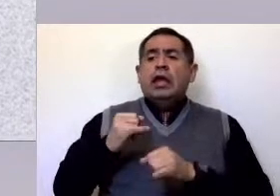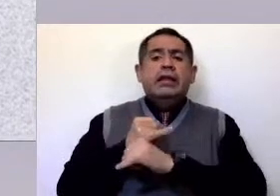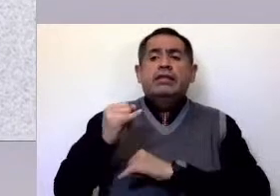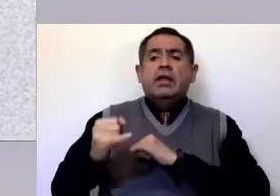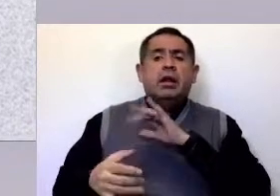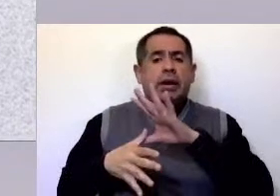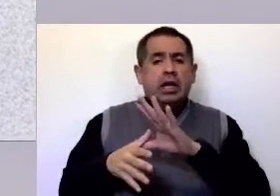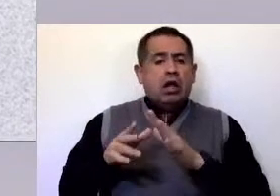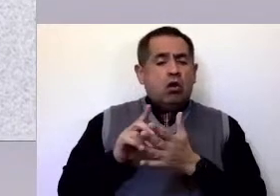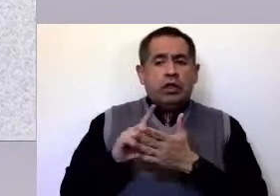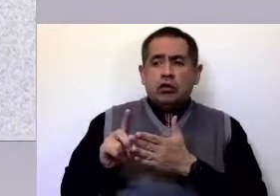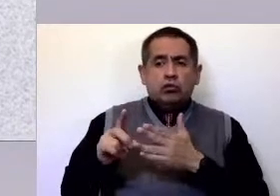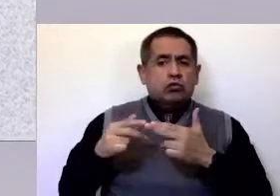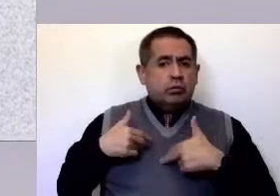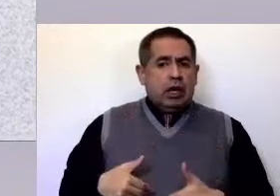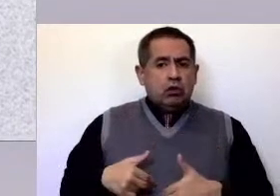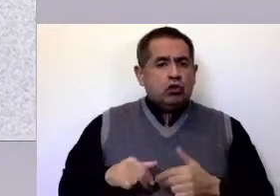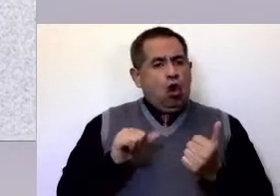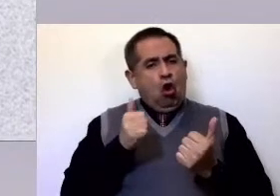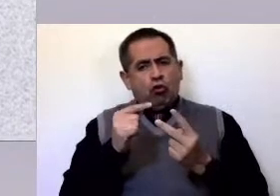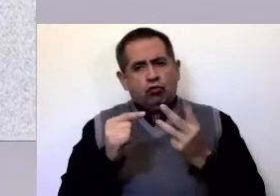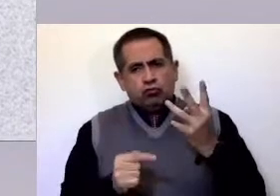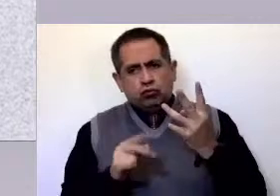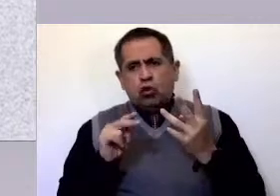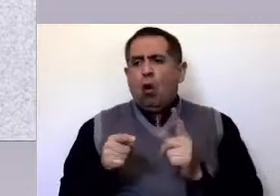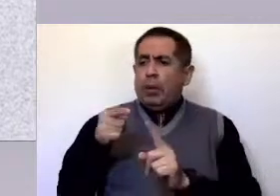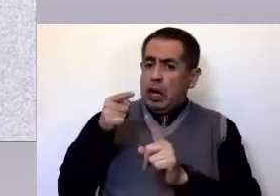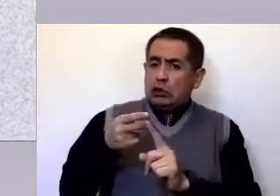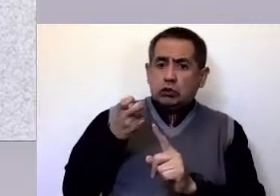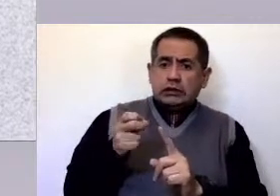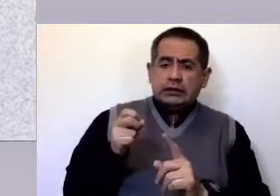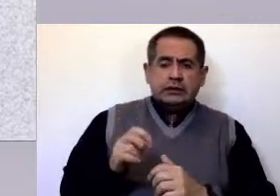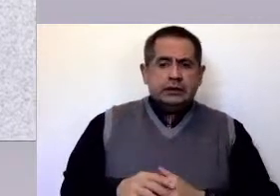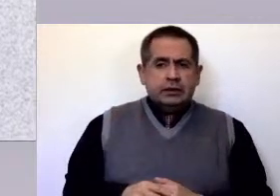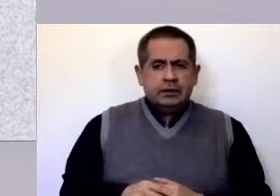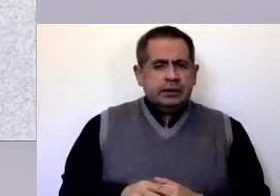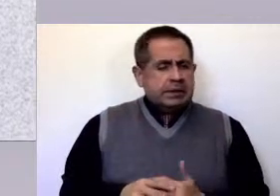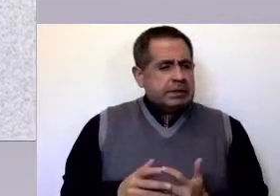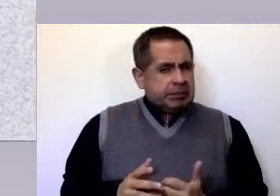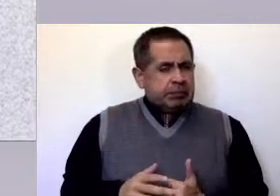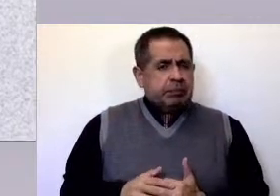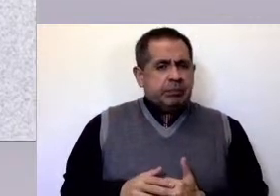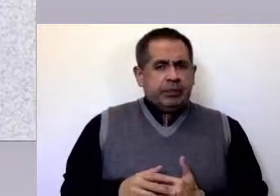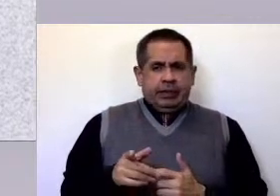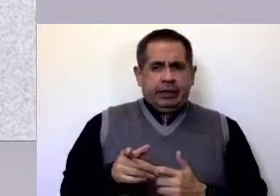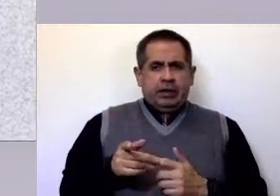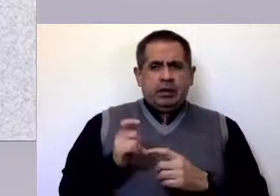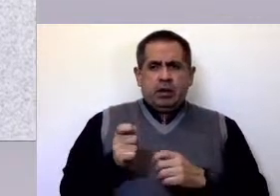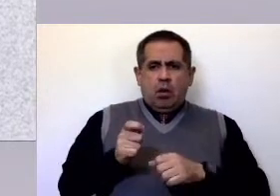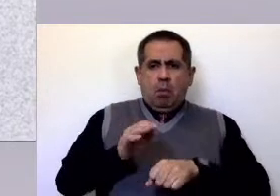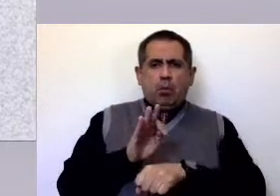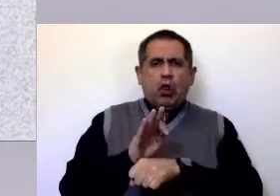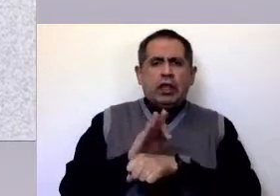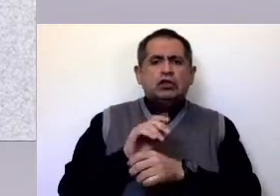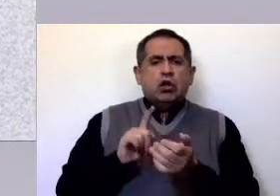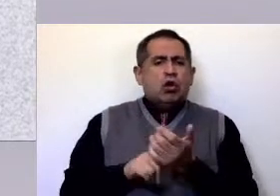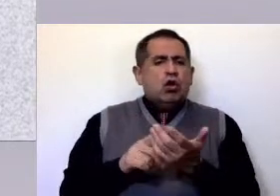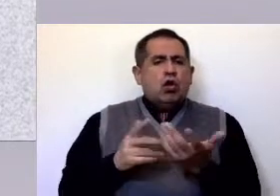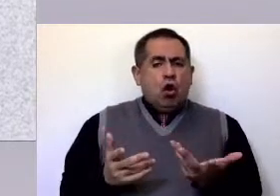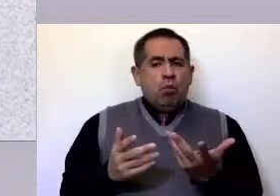excluyendo a los demás derechos aquí surge el problema de una debida protección la denominada la